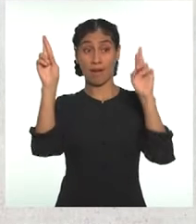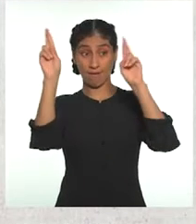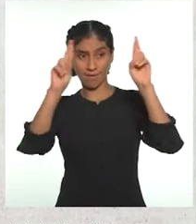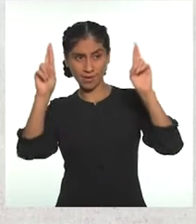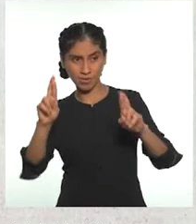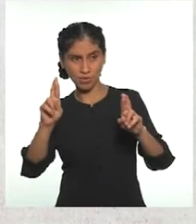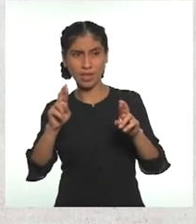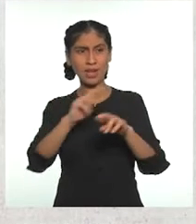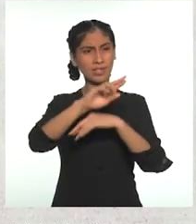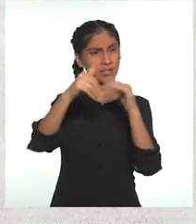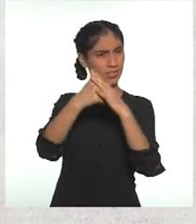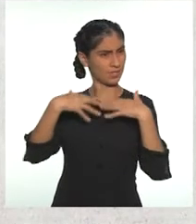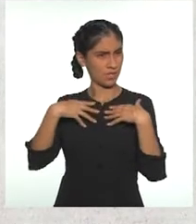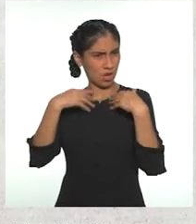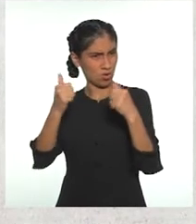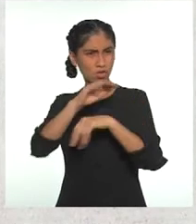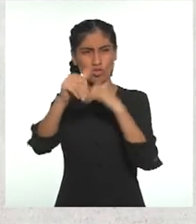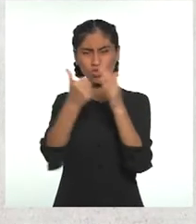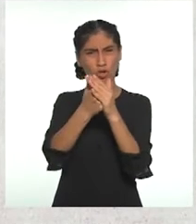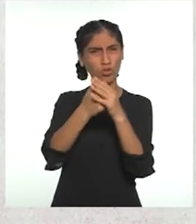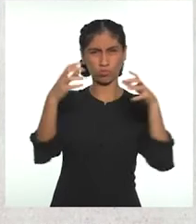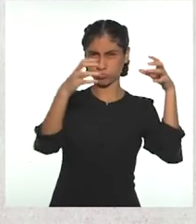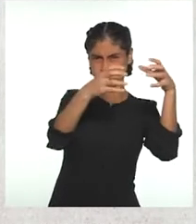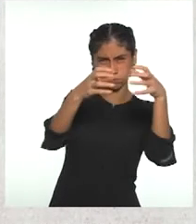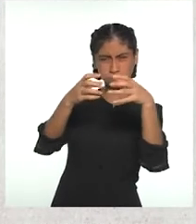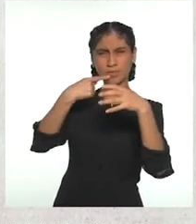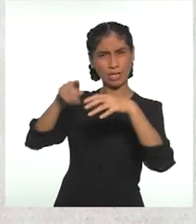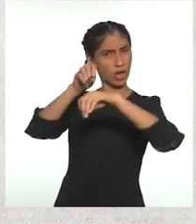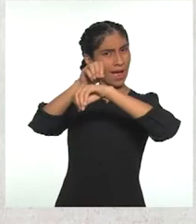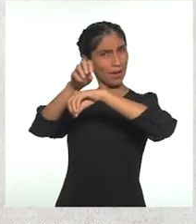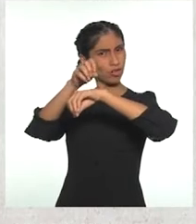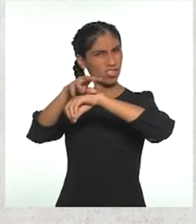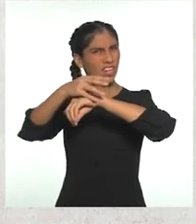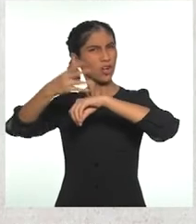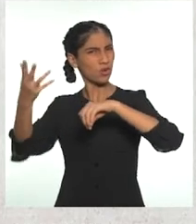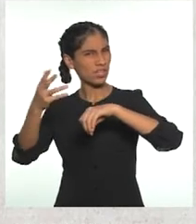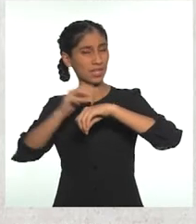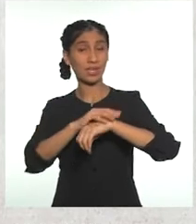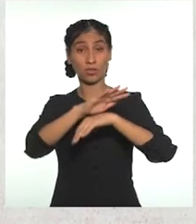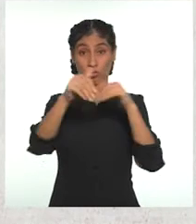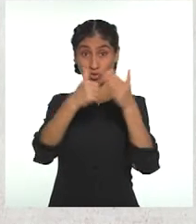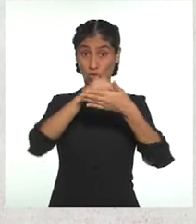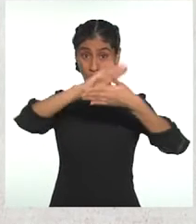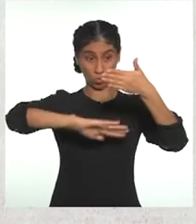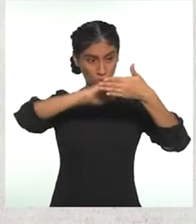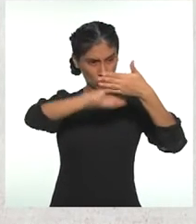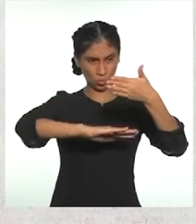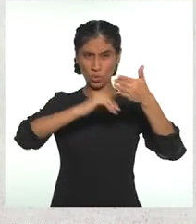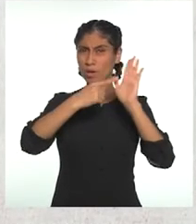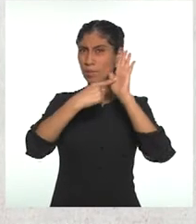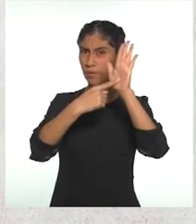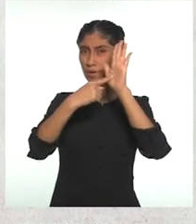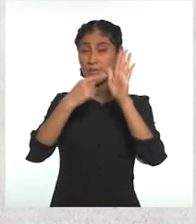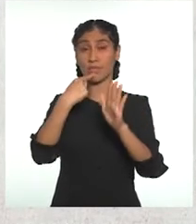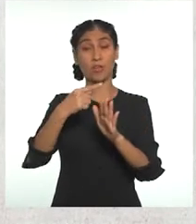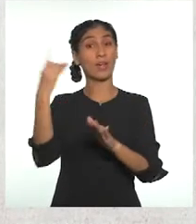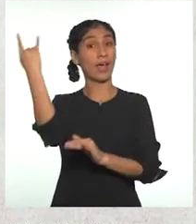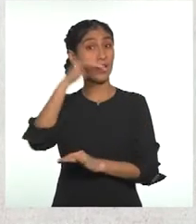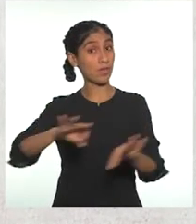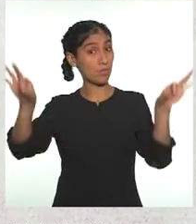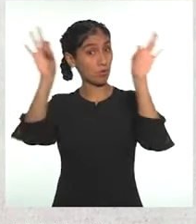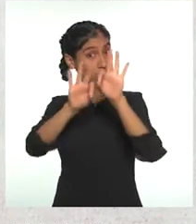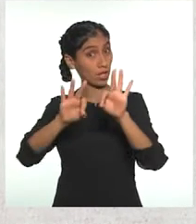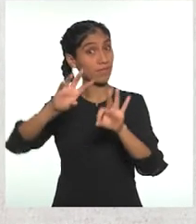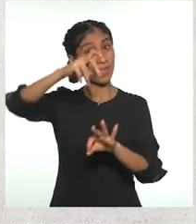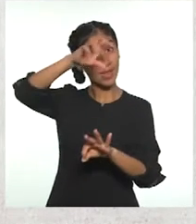las municipalidades hicieron eco de las recomendaciones del Ministerio de Salud. Los diarios de provincias difundieron la necesidad y las maneras de hervir el